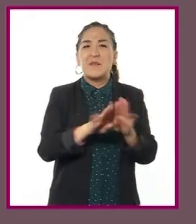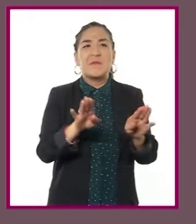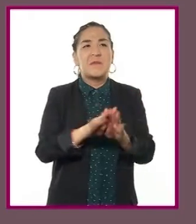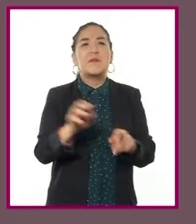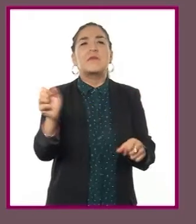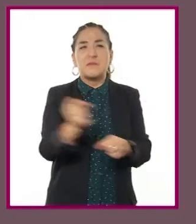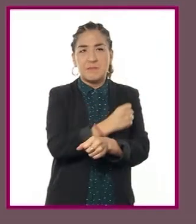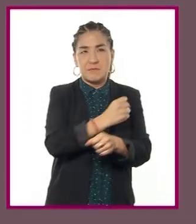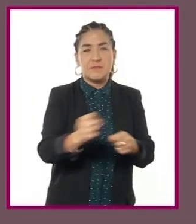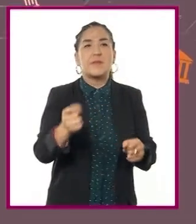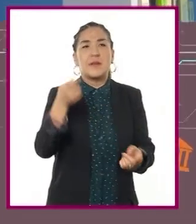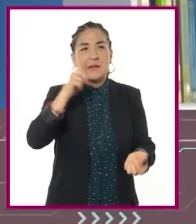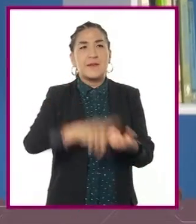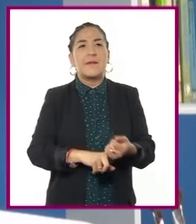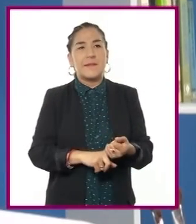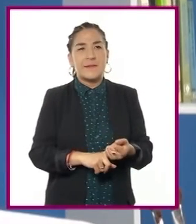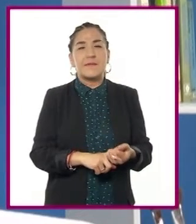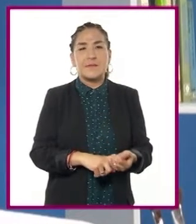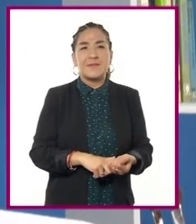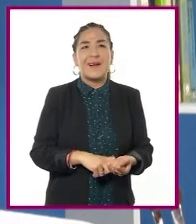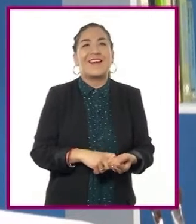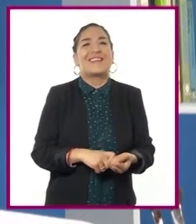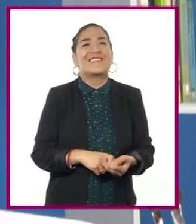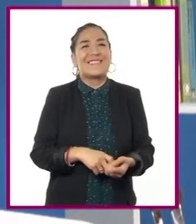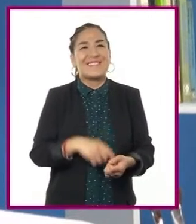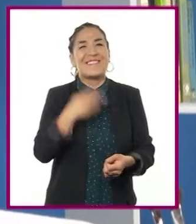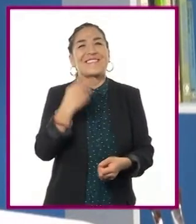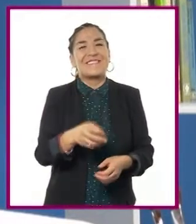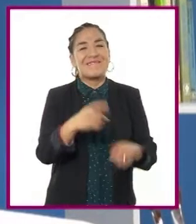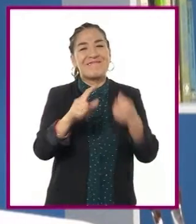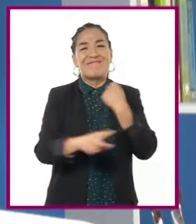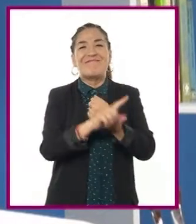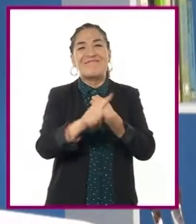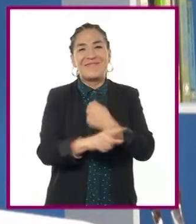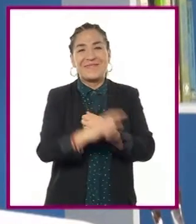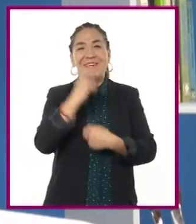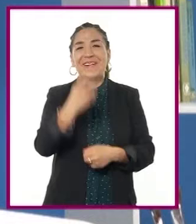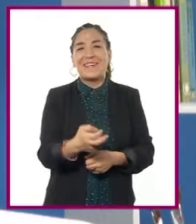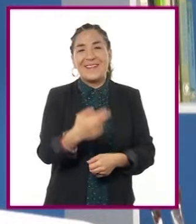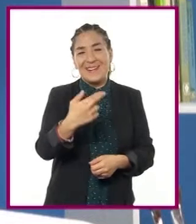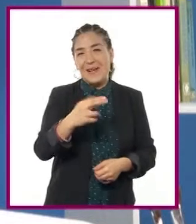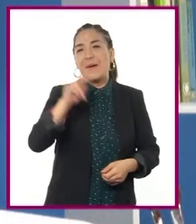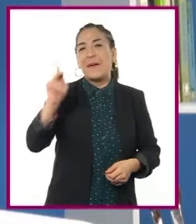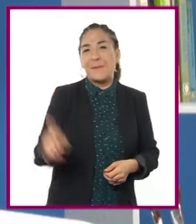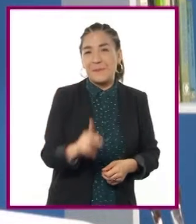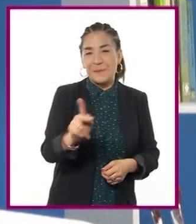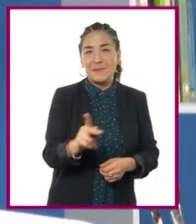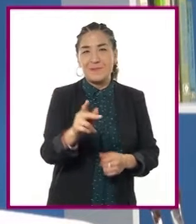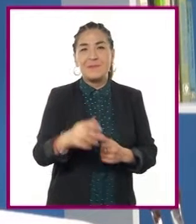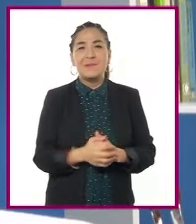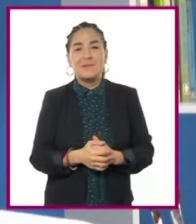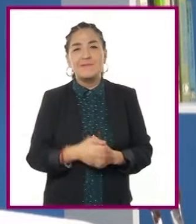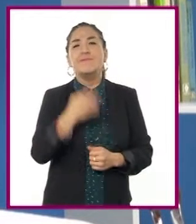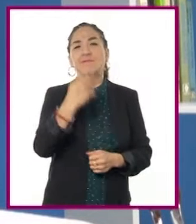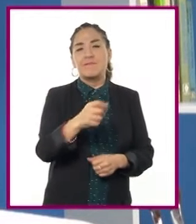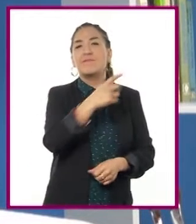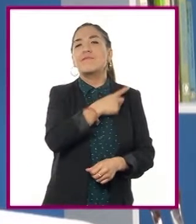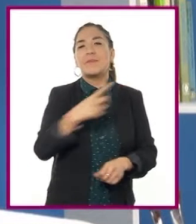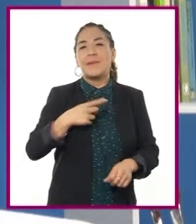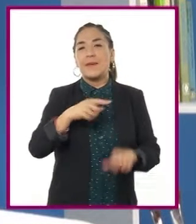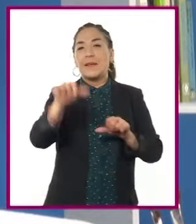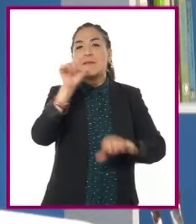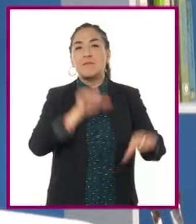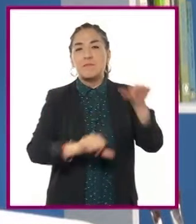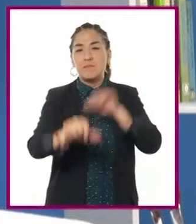el principio fundacional de la coexistencia entre los individuos y los pueblos, que debe sustituir